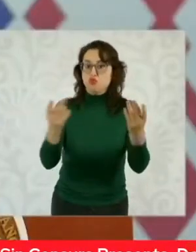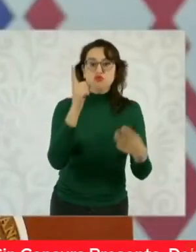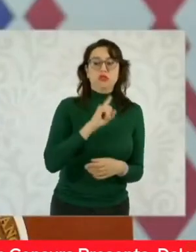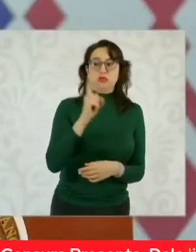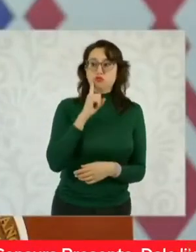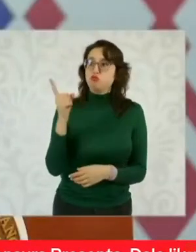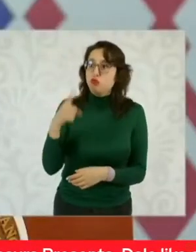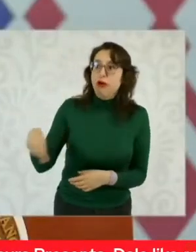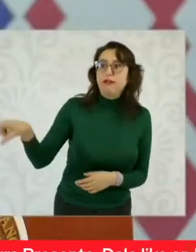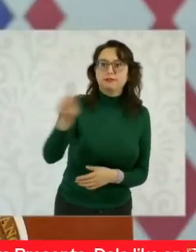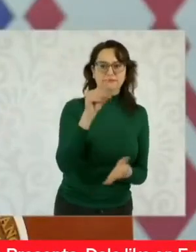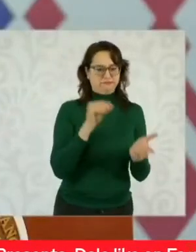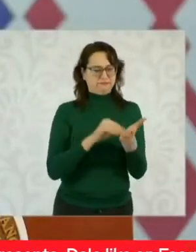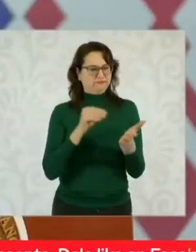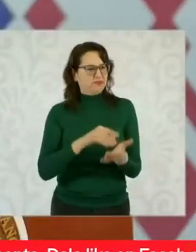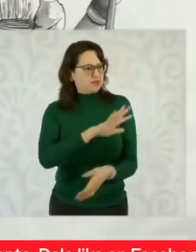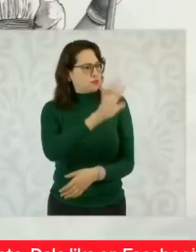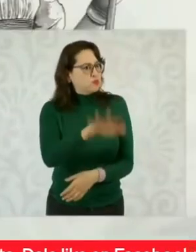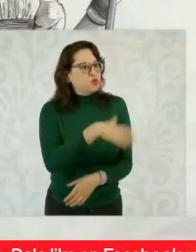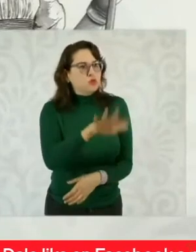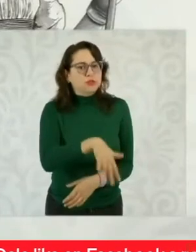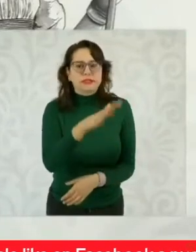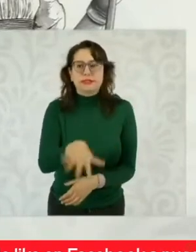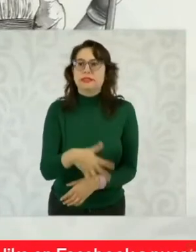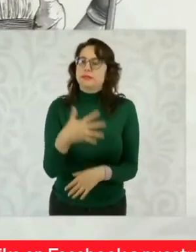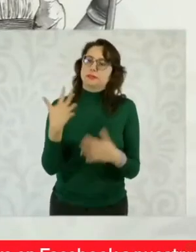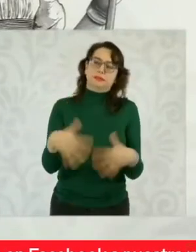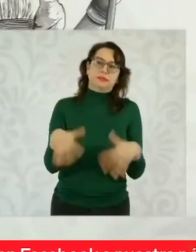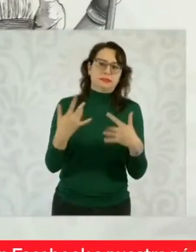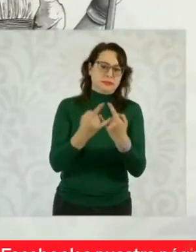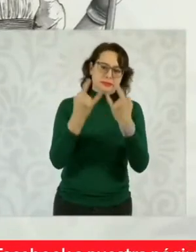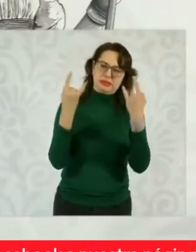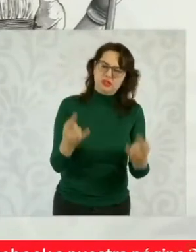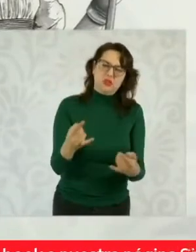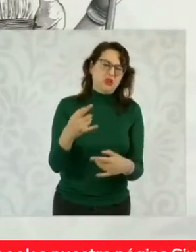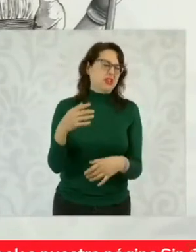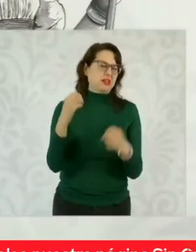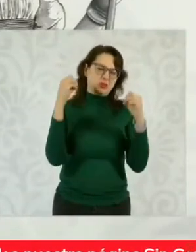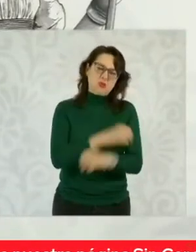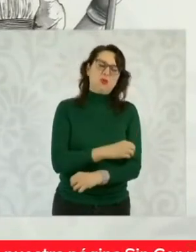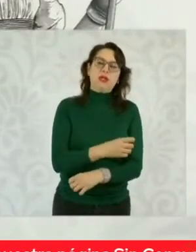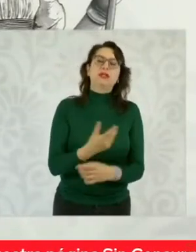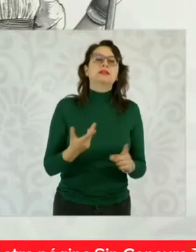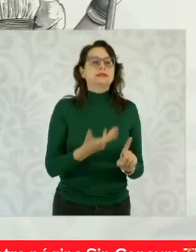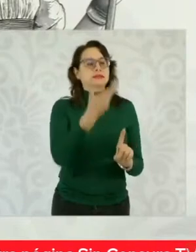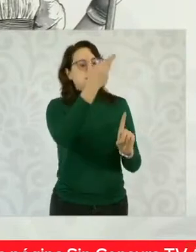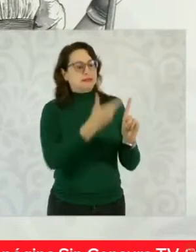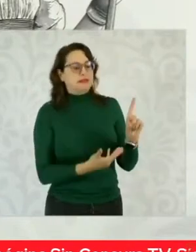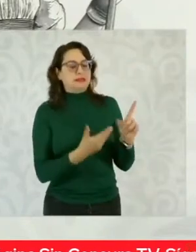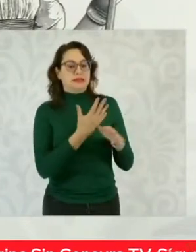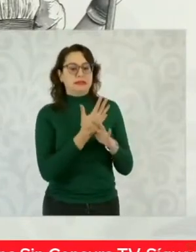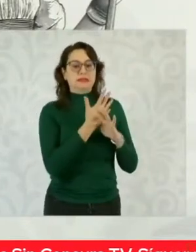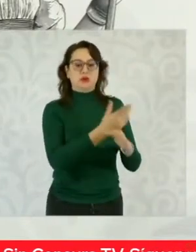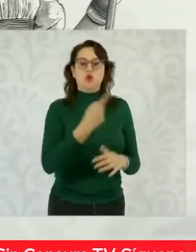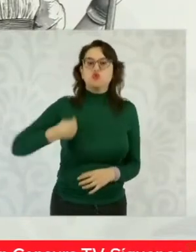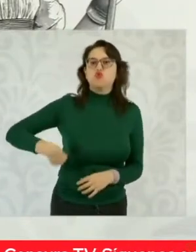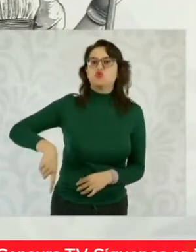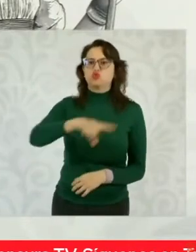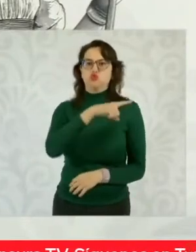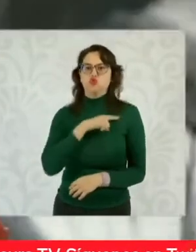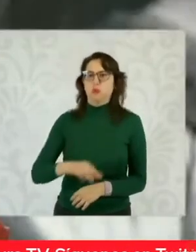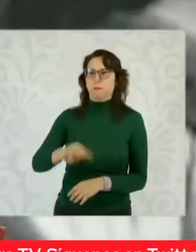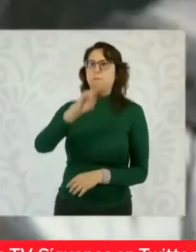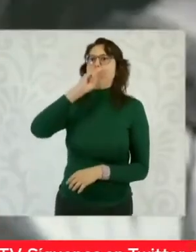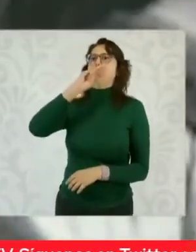el esclarecimiento de aquellos hechos que suponen una mancha oscura en nuestra historia, y como ella lo manifestó en Somos las Madres, pues es